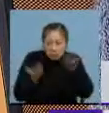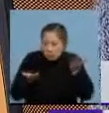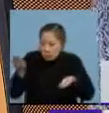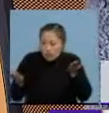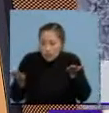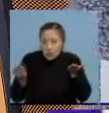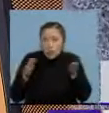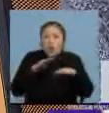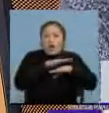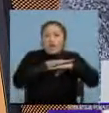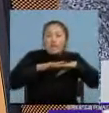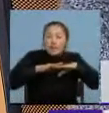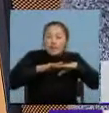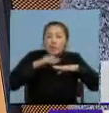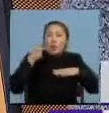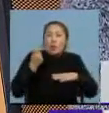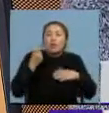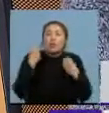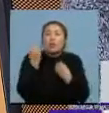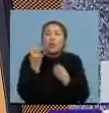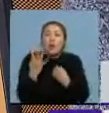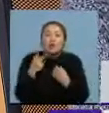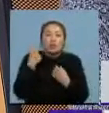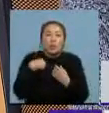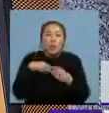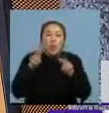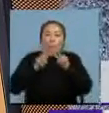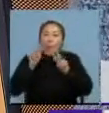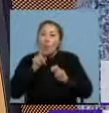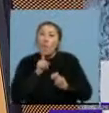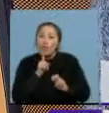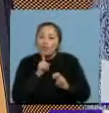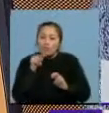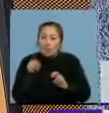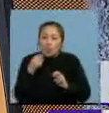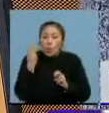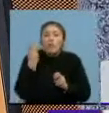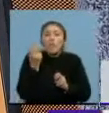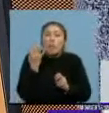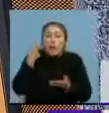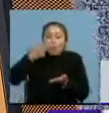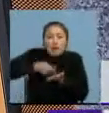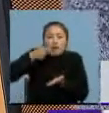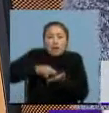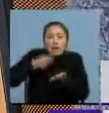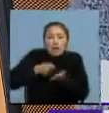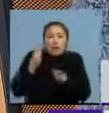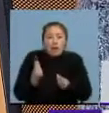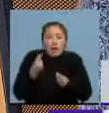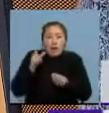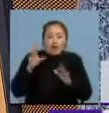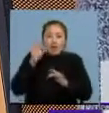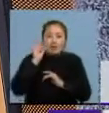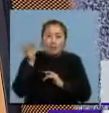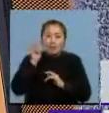solamente la tarifa que va a correr sino la tasa agua que es la tasa de rentabilidad que va a tener la empresa que nosotros hemos logrado en diciembre